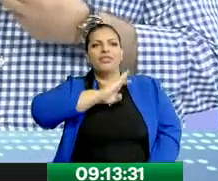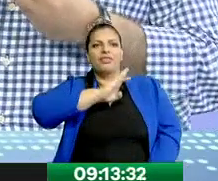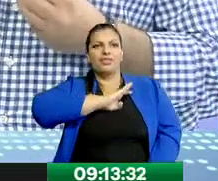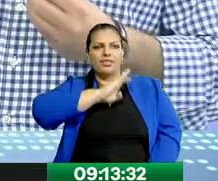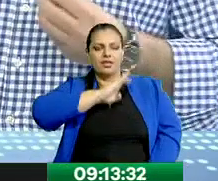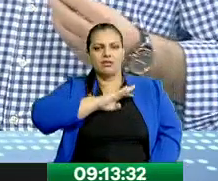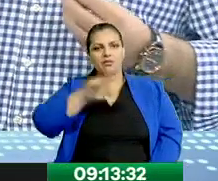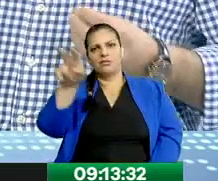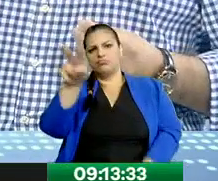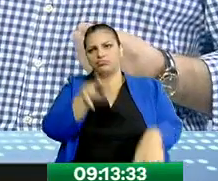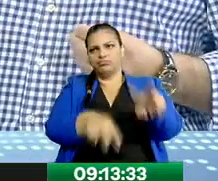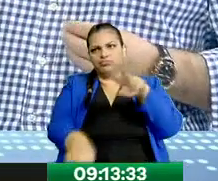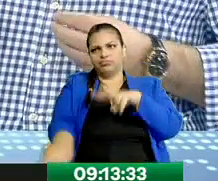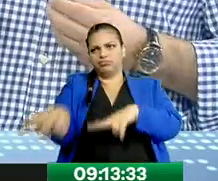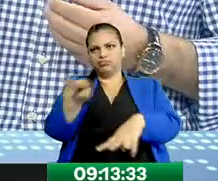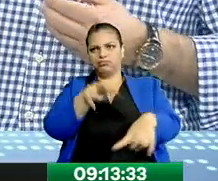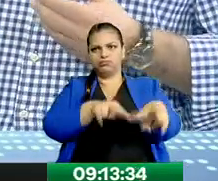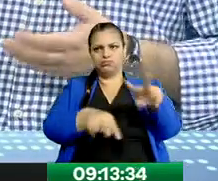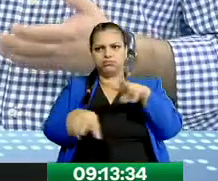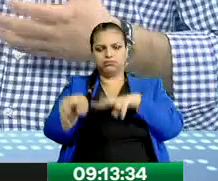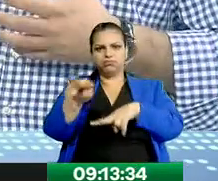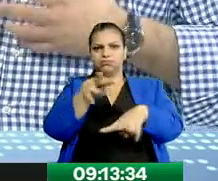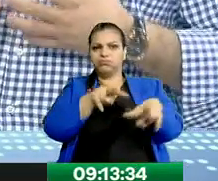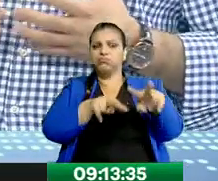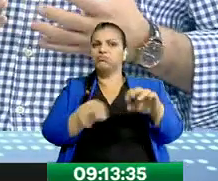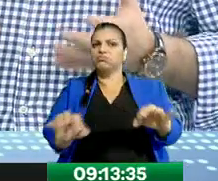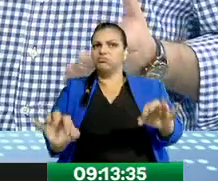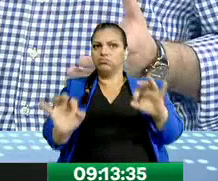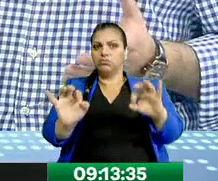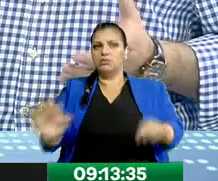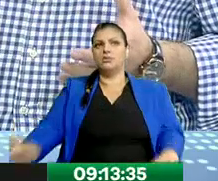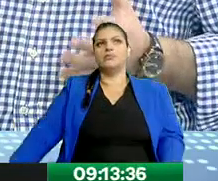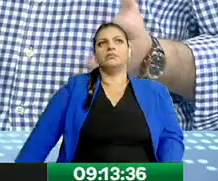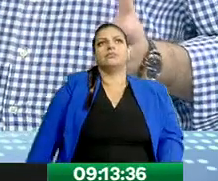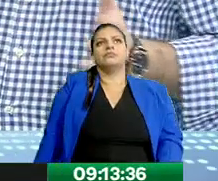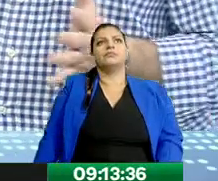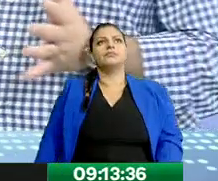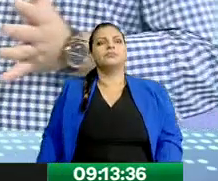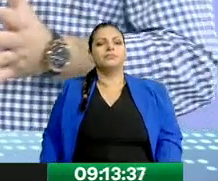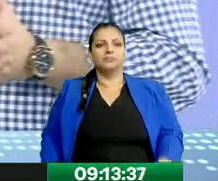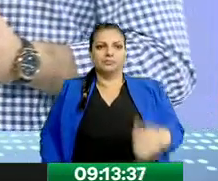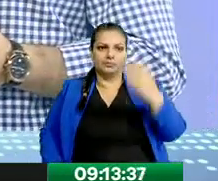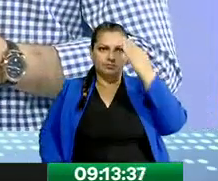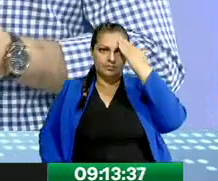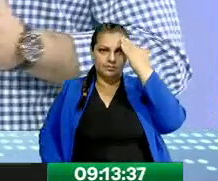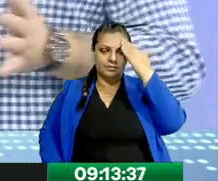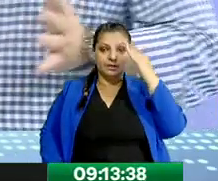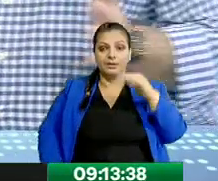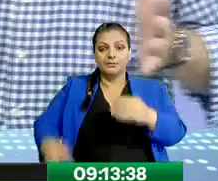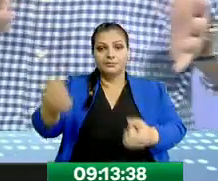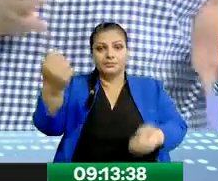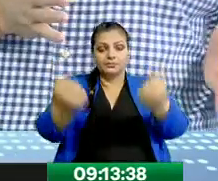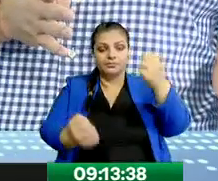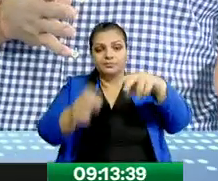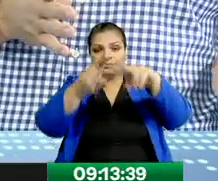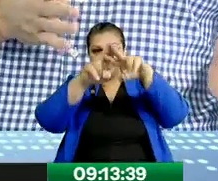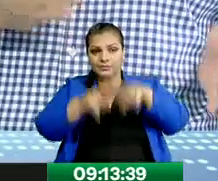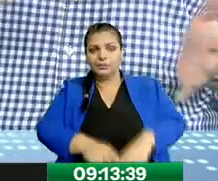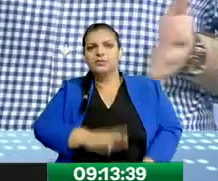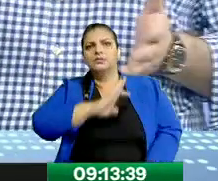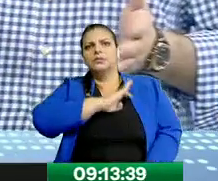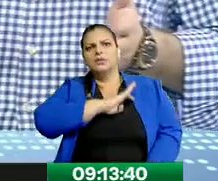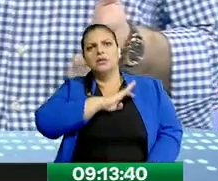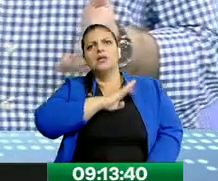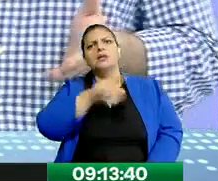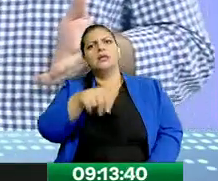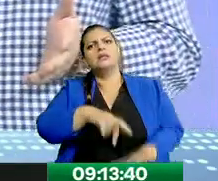muy cuidadosamente realizado. Recordemos que la revisión técnica vehicular es un sinónimo de seguridad, no es de tomarlo a la ligera, de